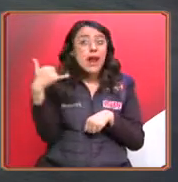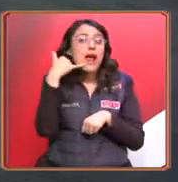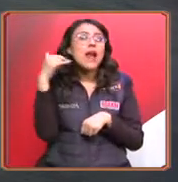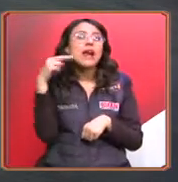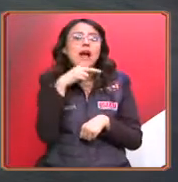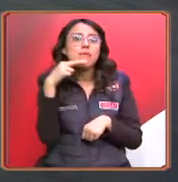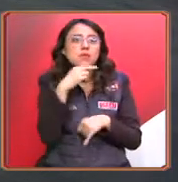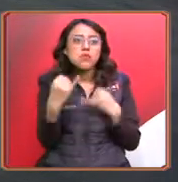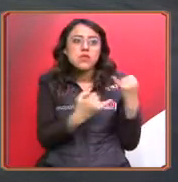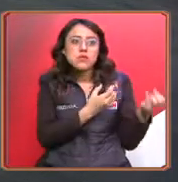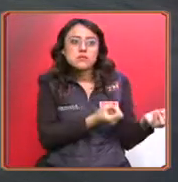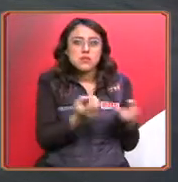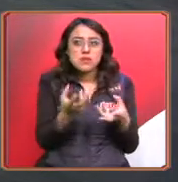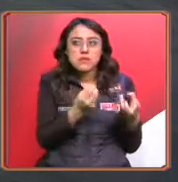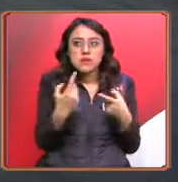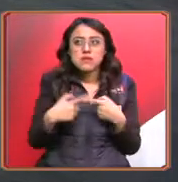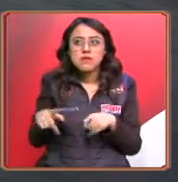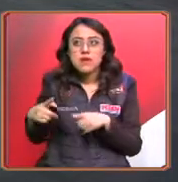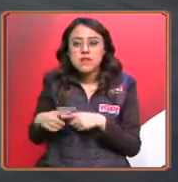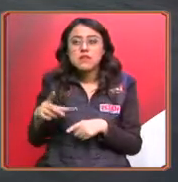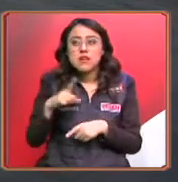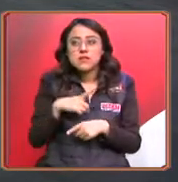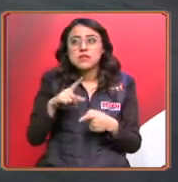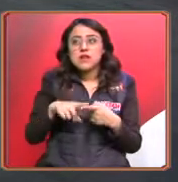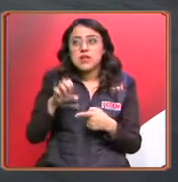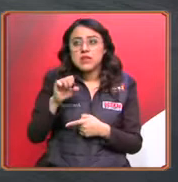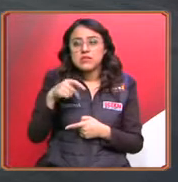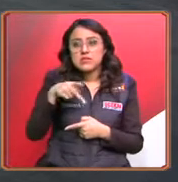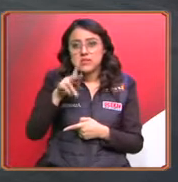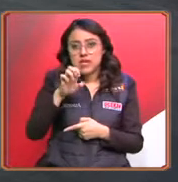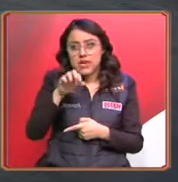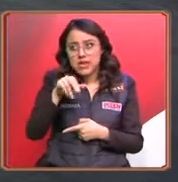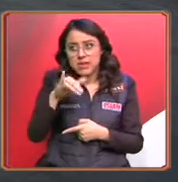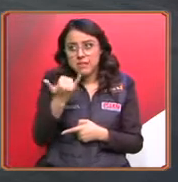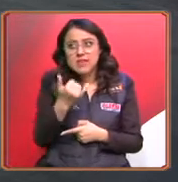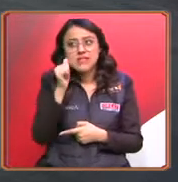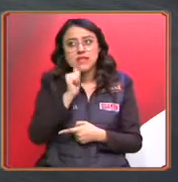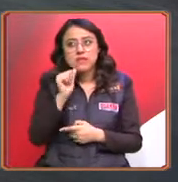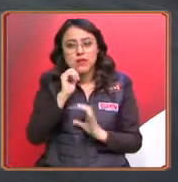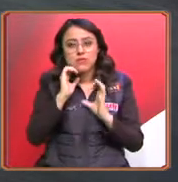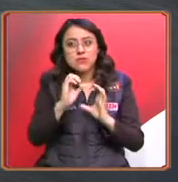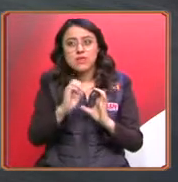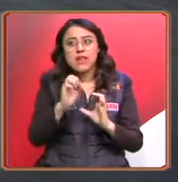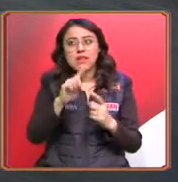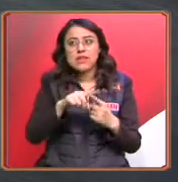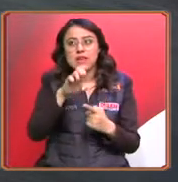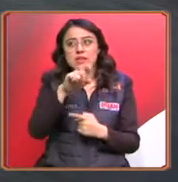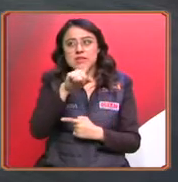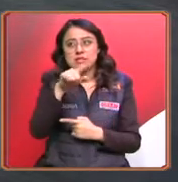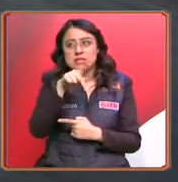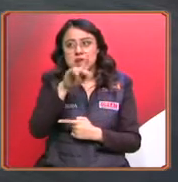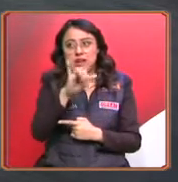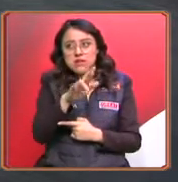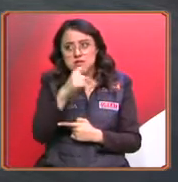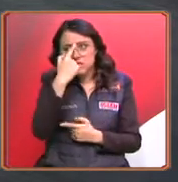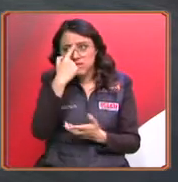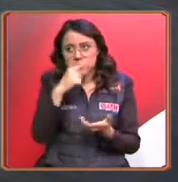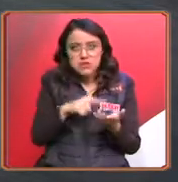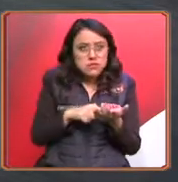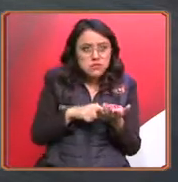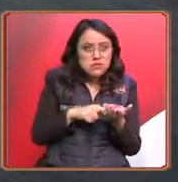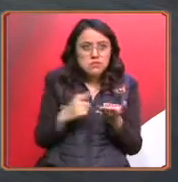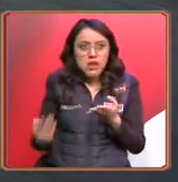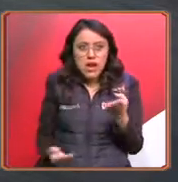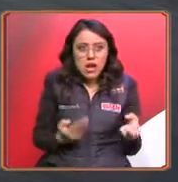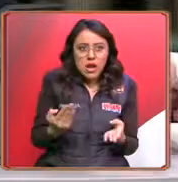traigan juguetes al contenedor. Y bueno, pues Skinny Welch ya lo vio, siempre cuidando de Scarlett. Sí, no lo veo muy serio, lo